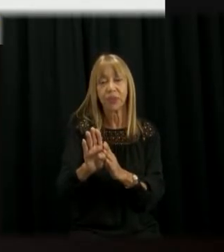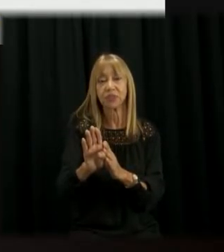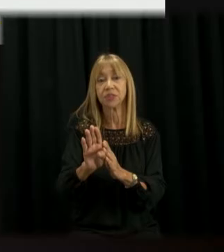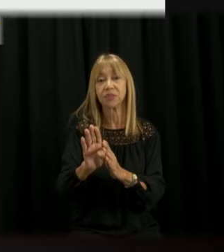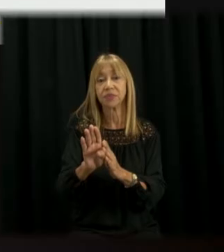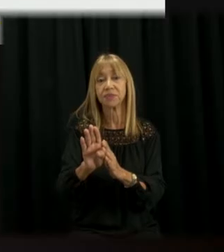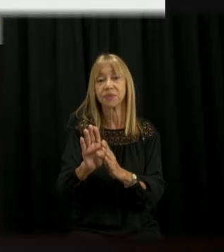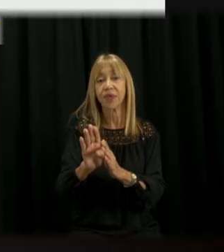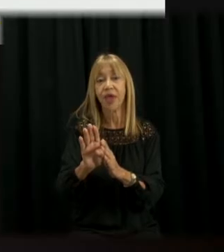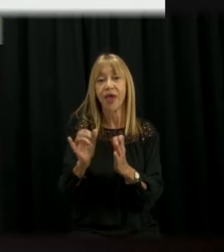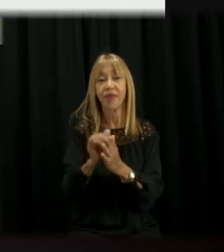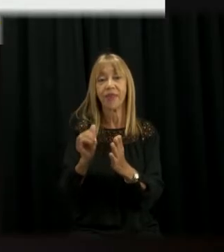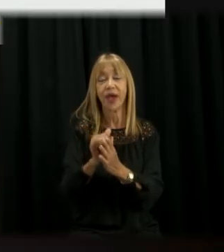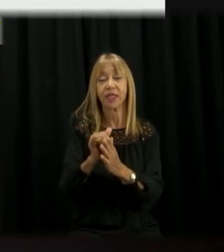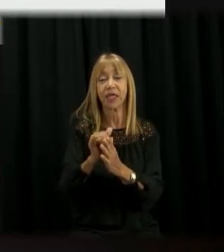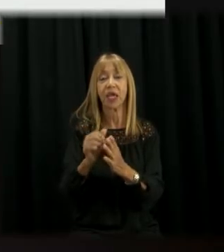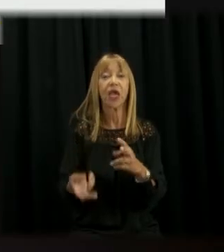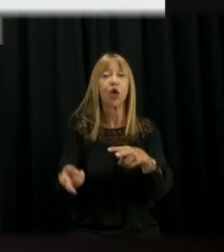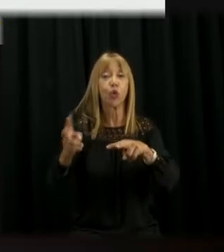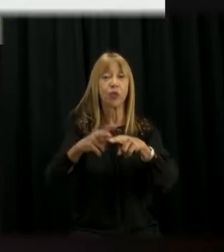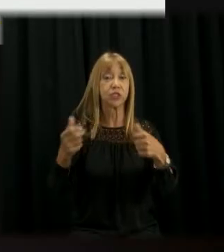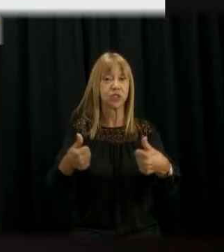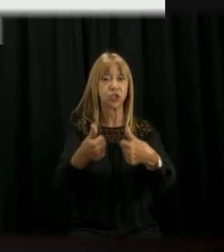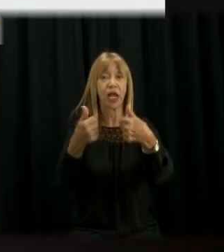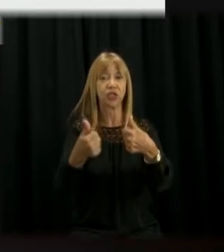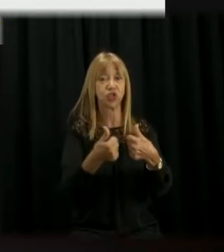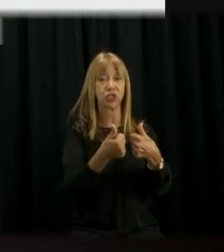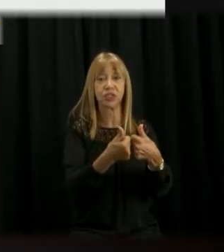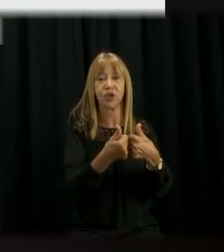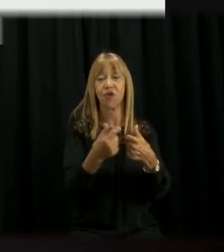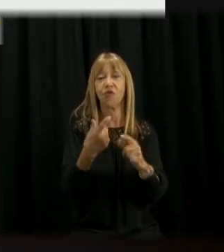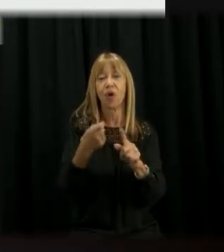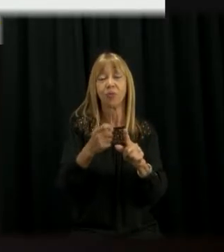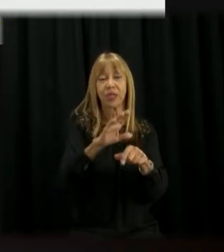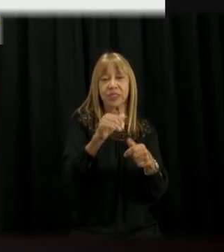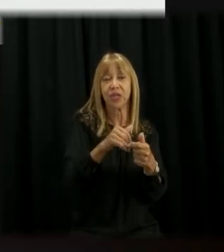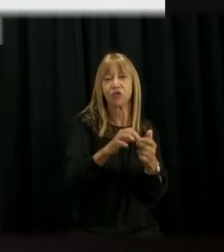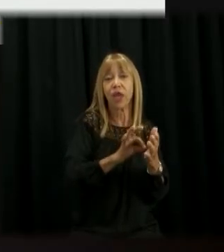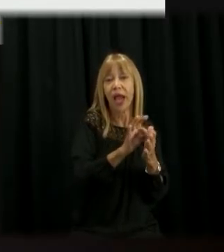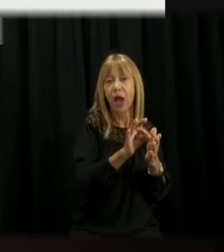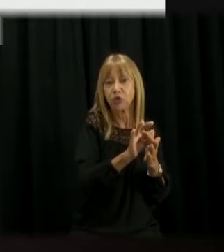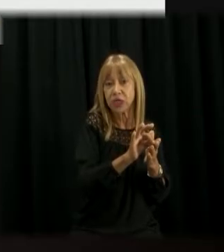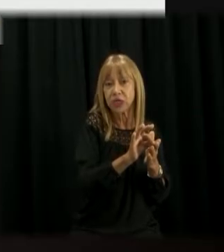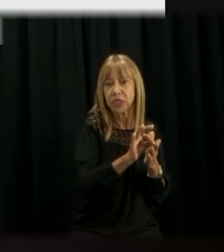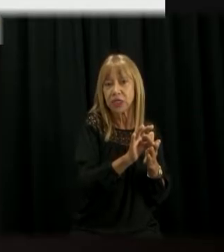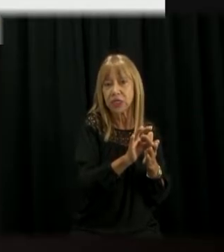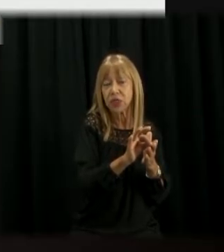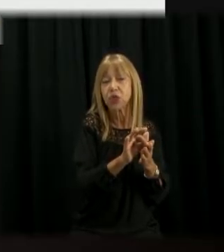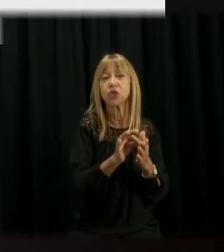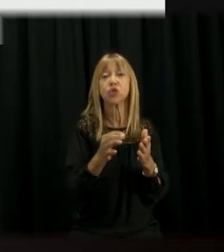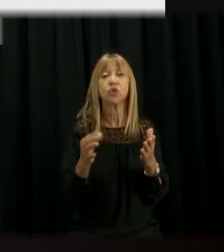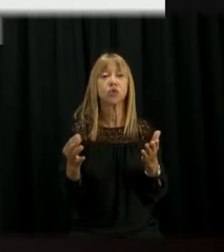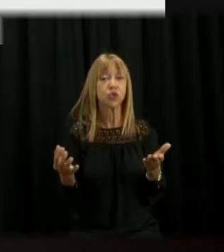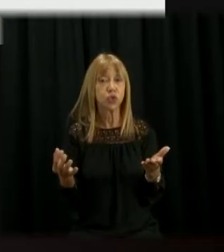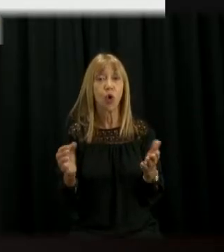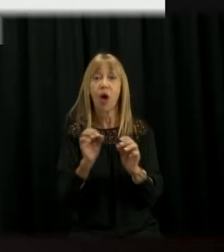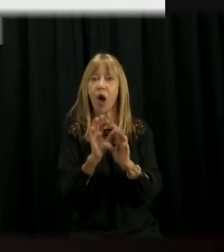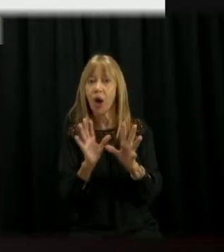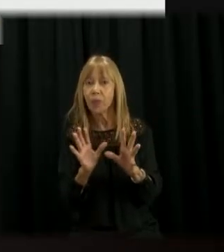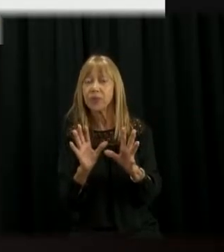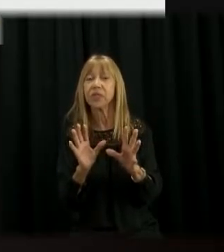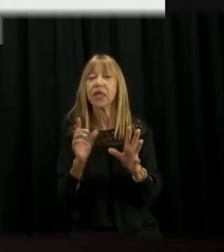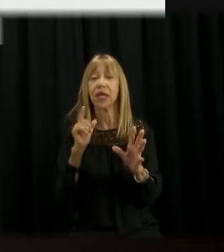desarrollo que aumenta los desafíos de la contabilidad central.